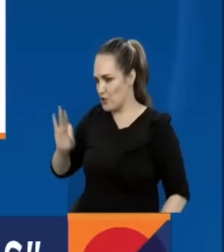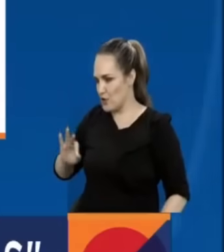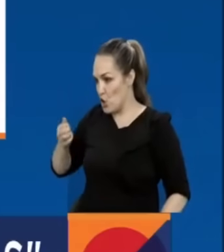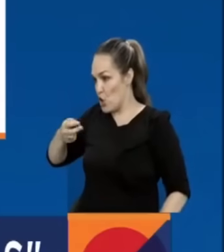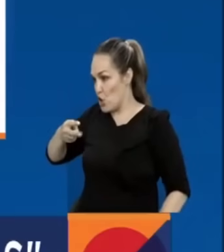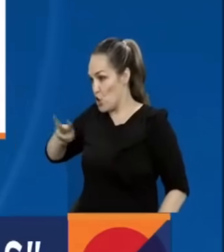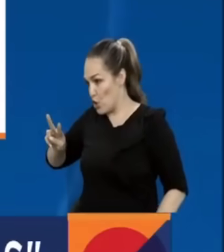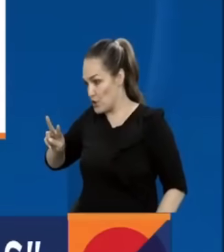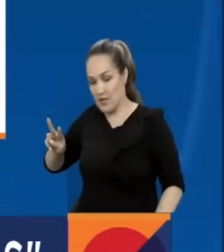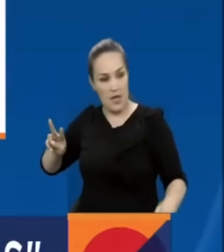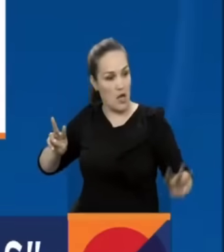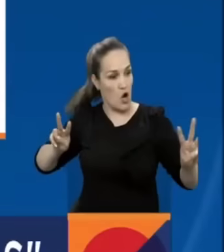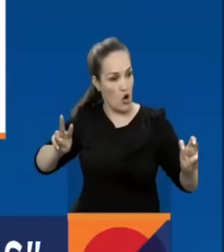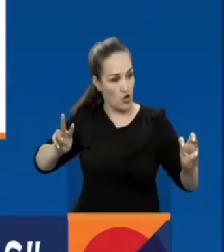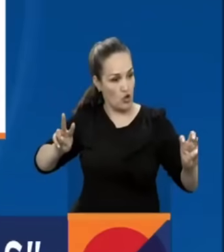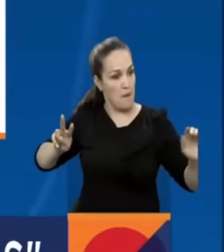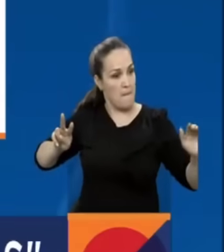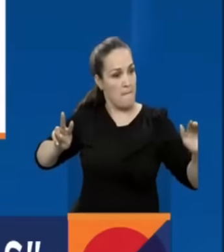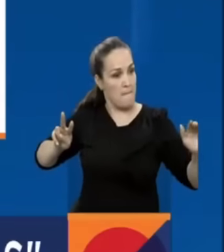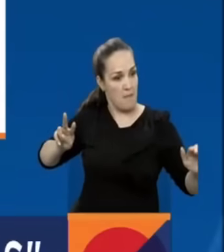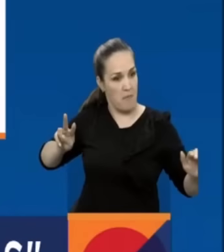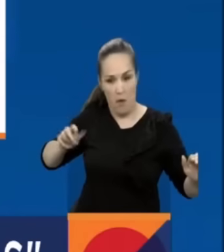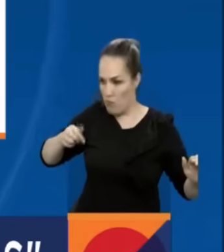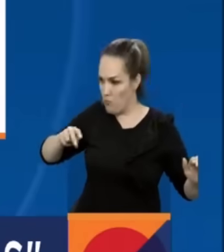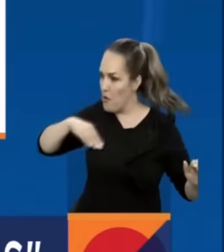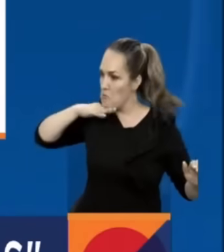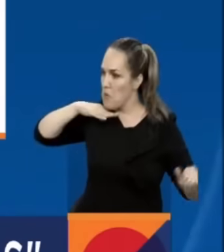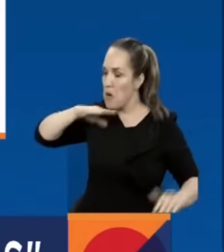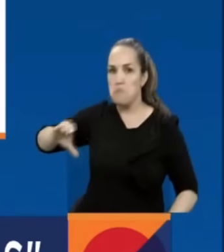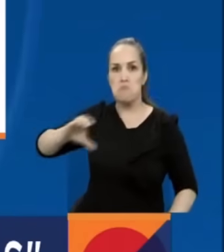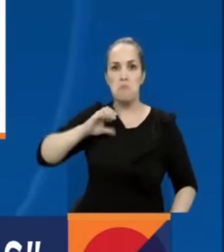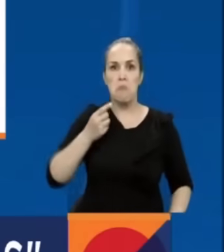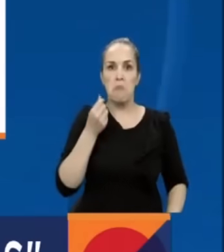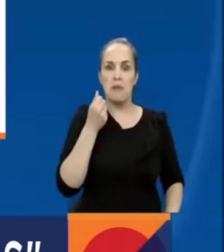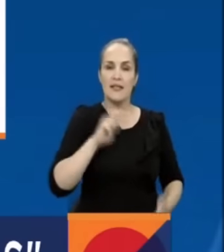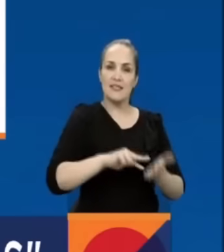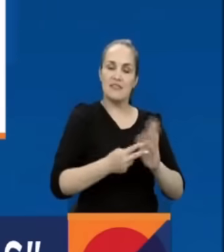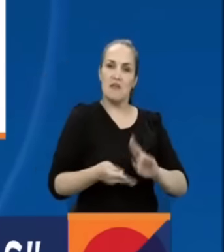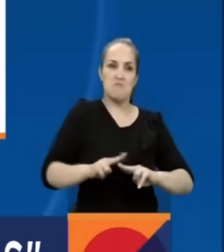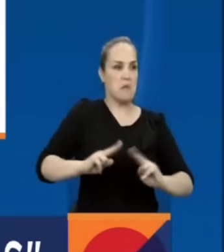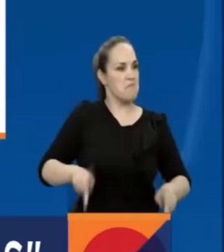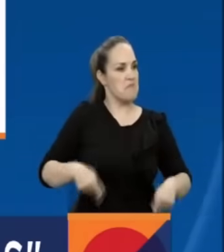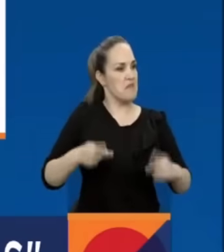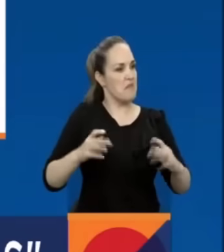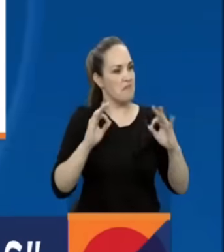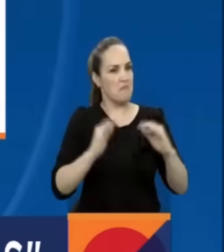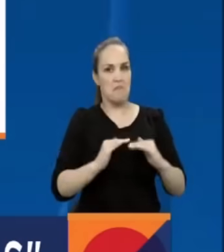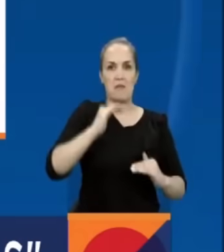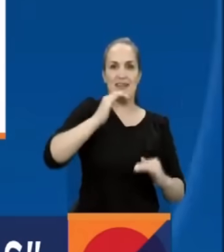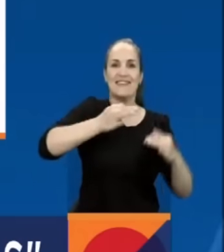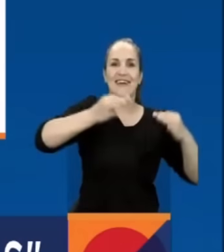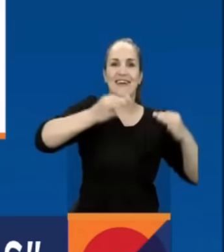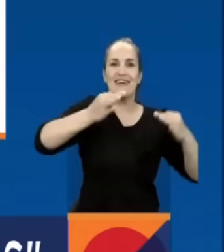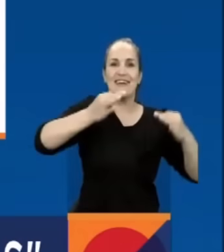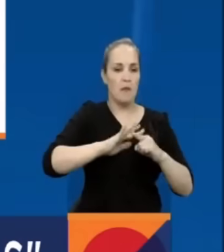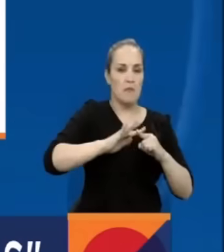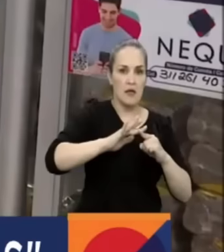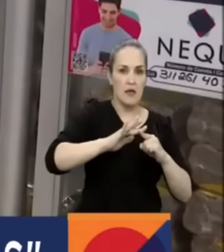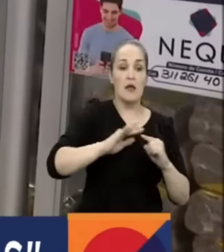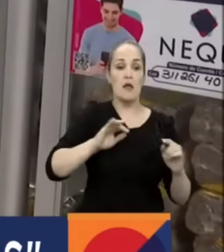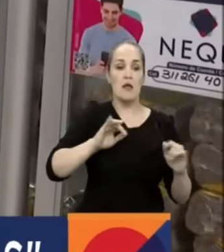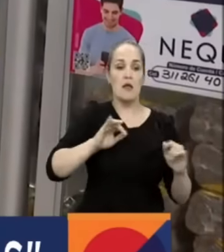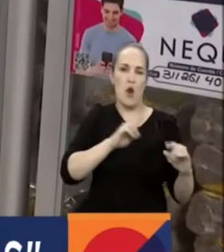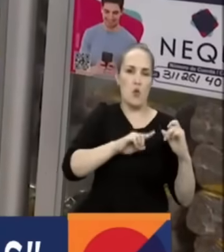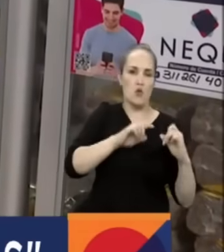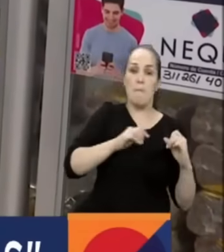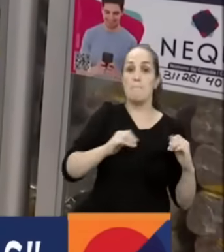mantener el descenso de la tasa inflacionaria, los trabajadores de Colombia tendrán un nuevo ascenso de su nivel de vida en términos reales, igual o mayor que el año pasado.